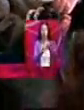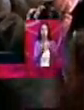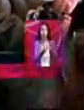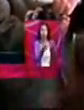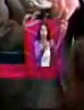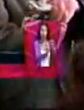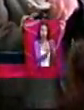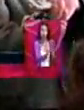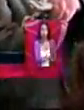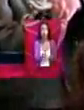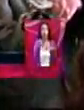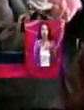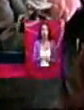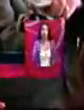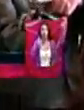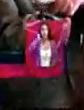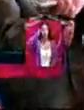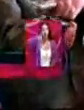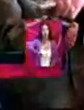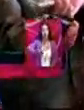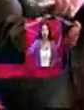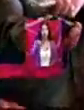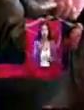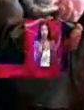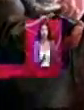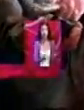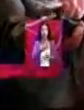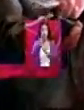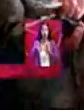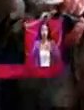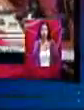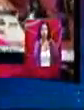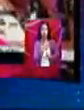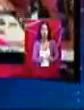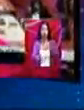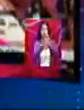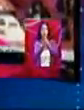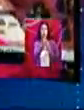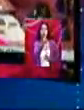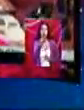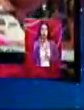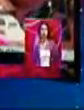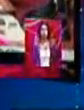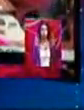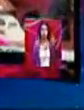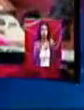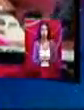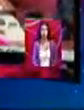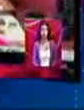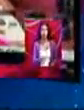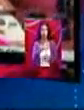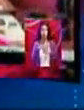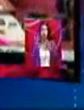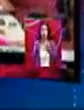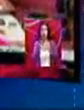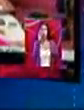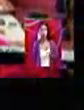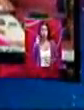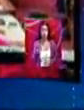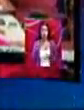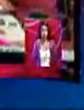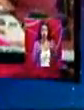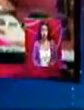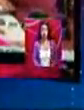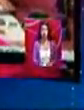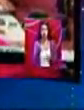derogatoria, por lo tanto el día de mañana podría quedar totalmente derogado el decreto legislativo 1198. Por favor, sobrepasa los 70 en este momento